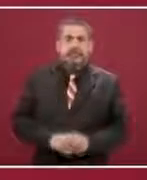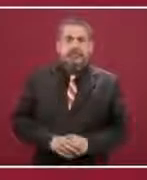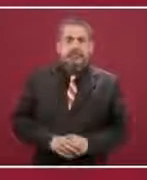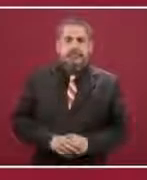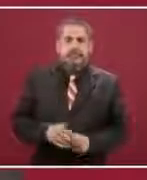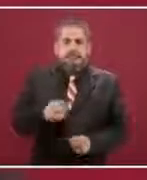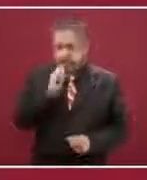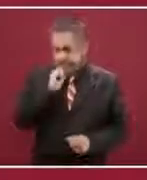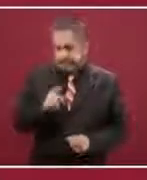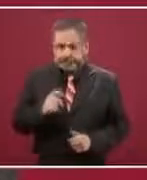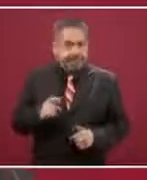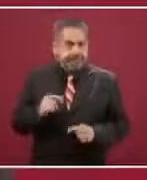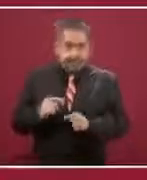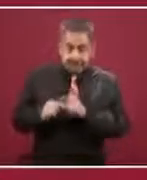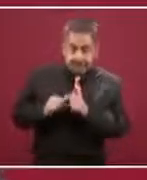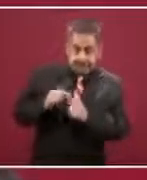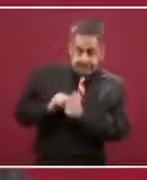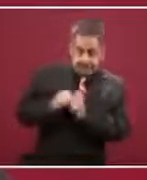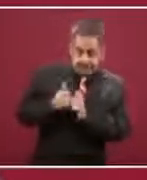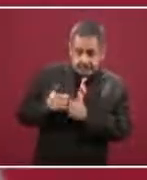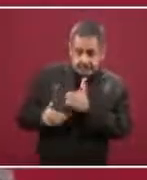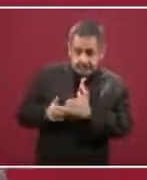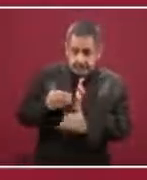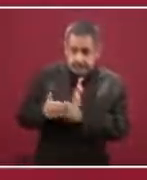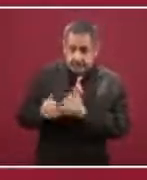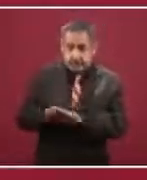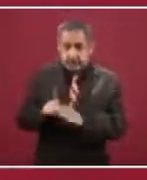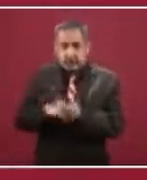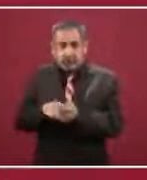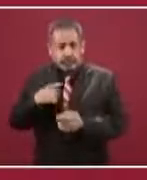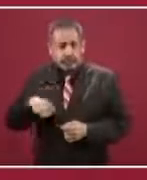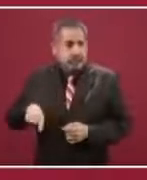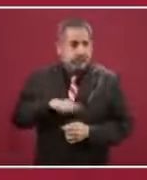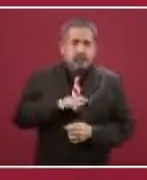y poco a poco ir